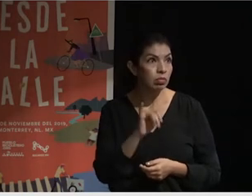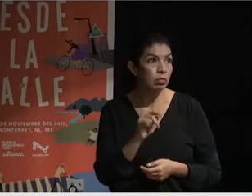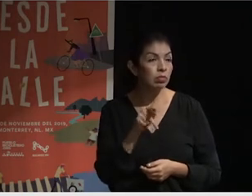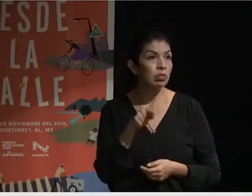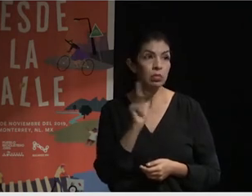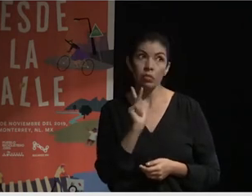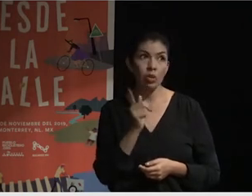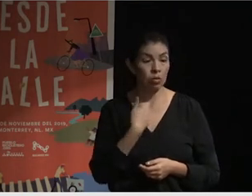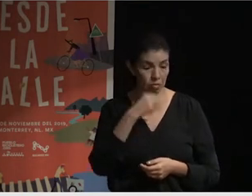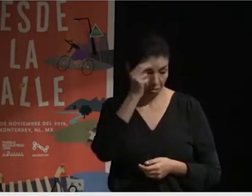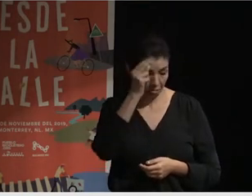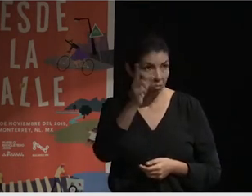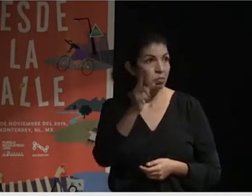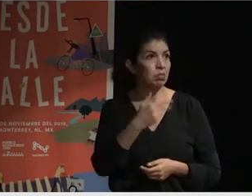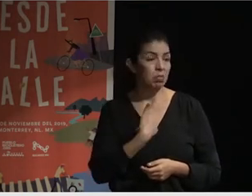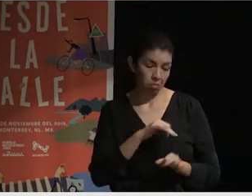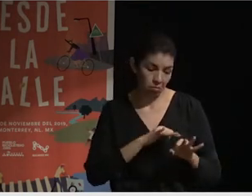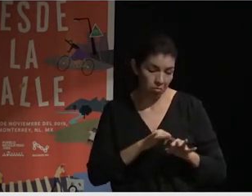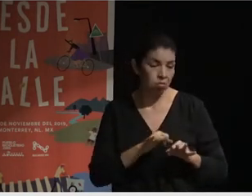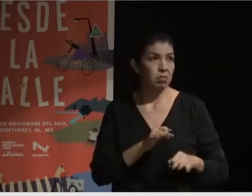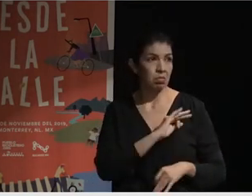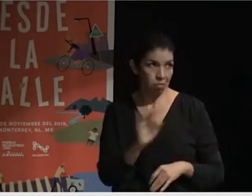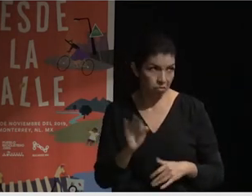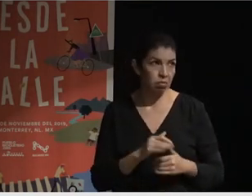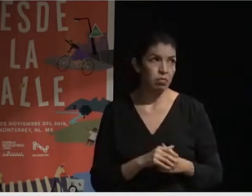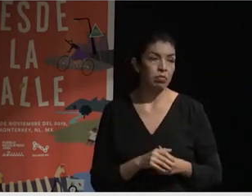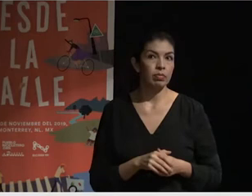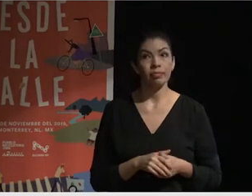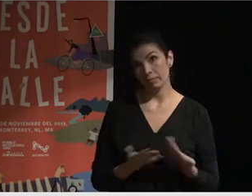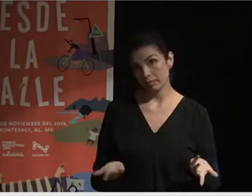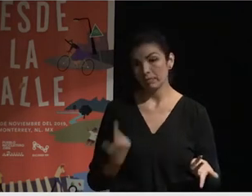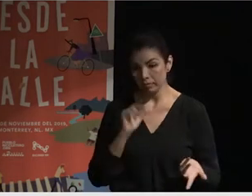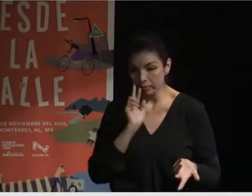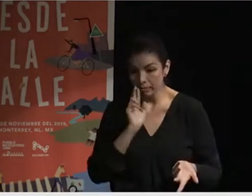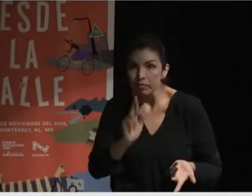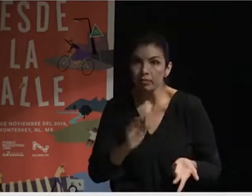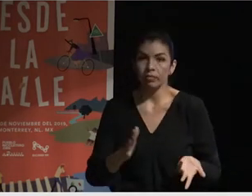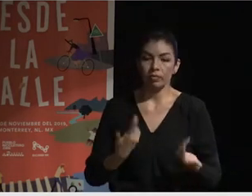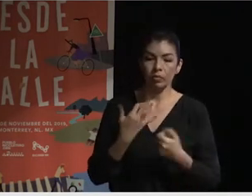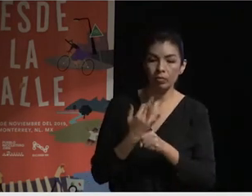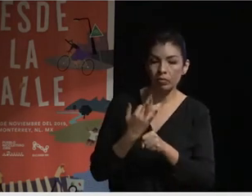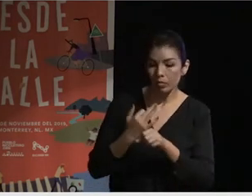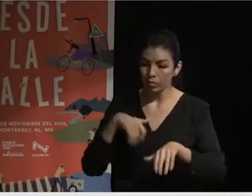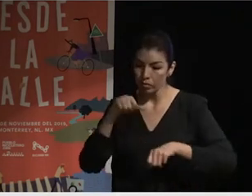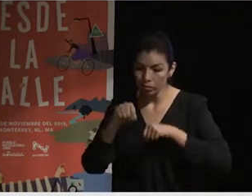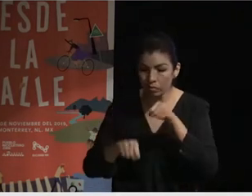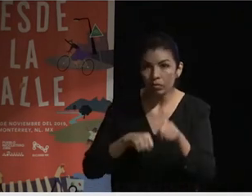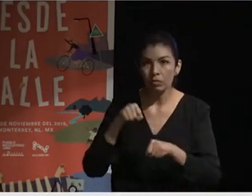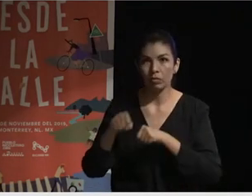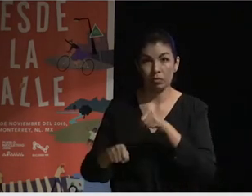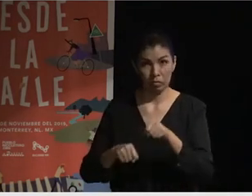Y esa es la respuesta. Hoy en día la bicicleta es un medio de transporte en